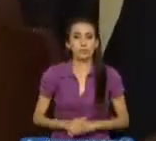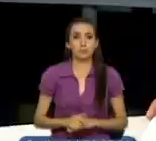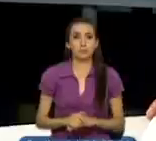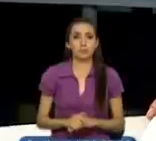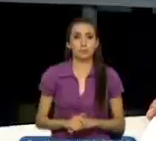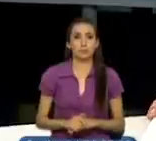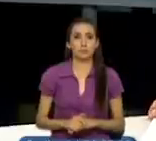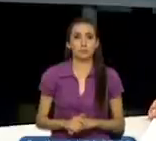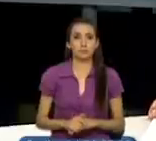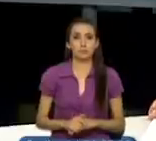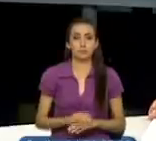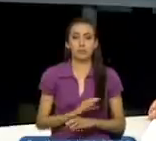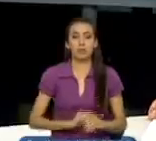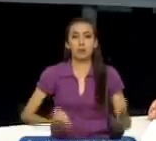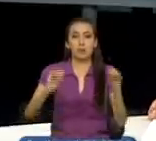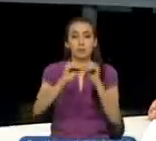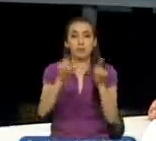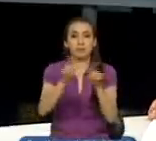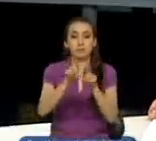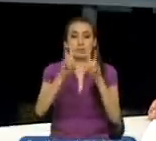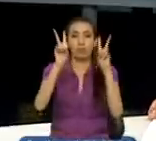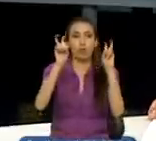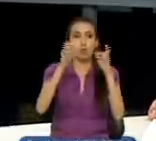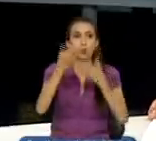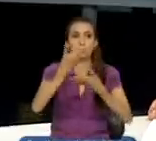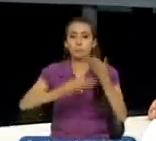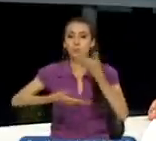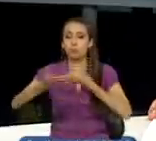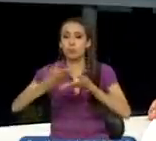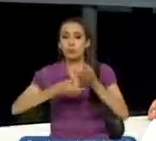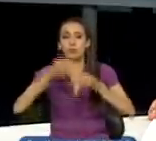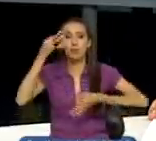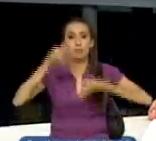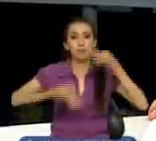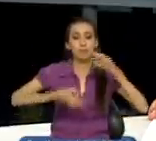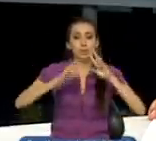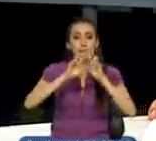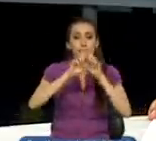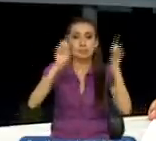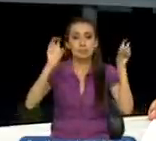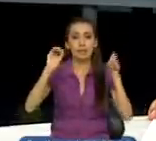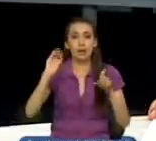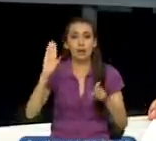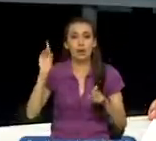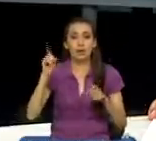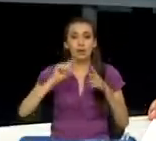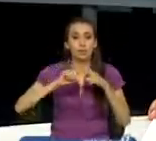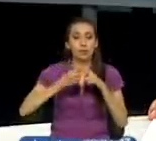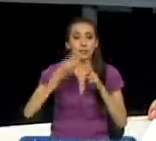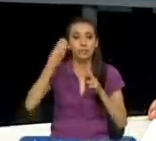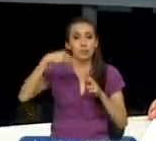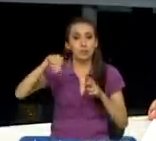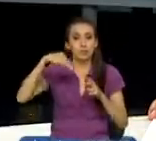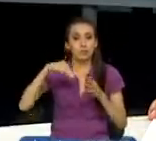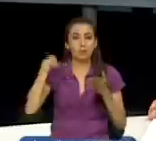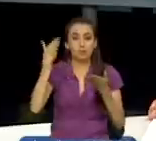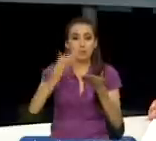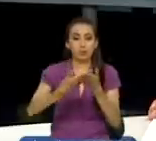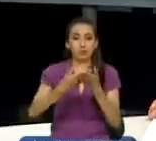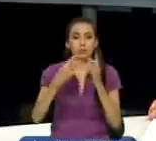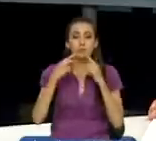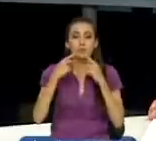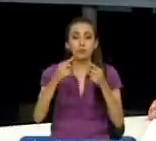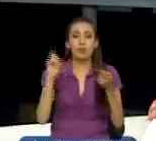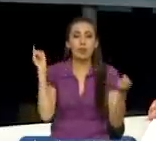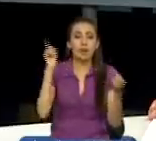TV más sobre este tema Las comparecencias solicitadas por fiscalía en el caso ode brech se iniciaron este miércoles con la versión del